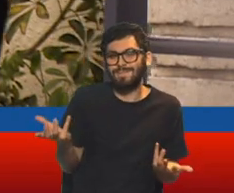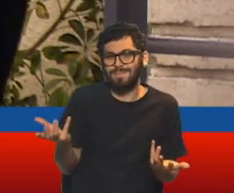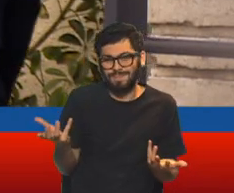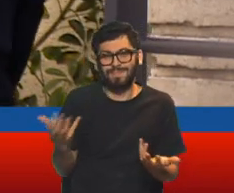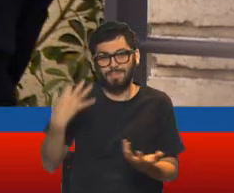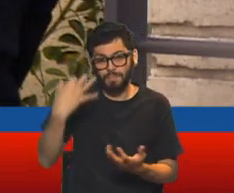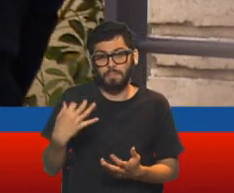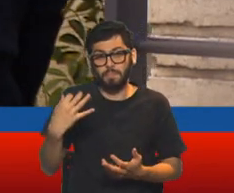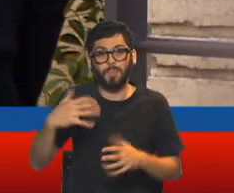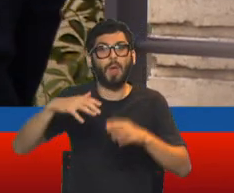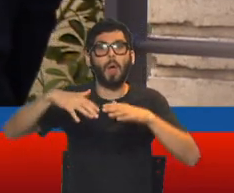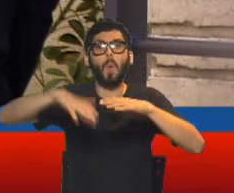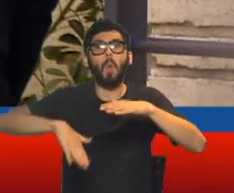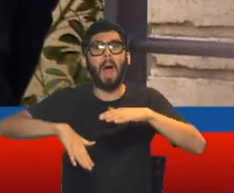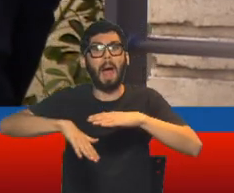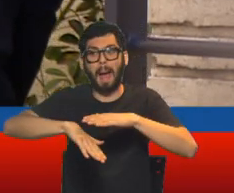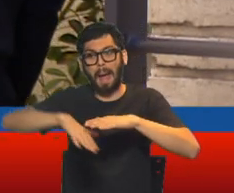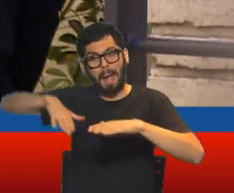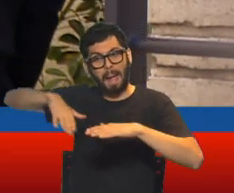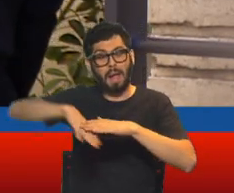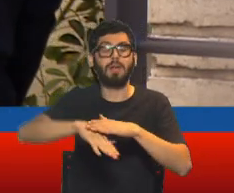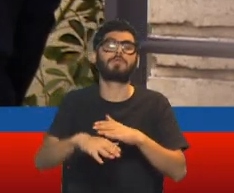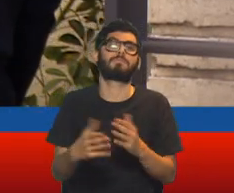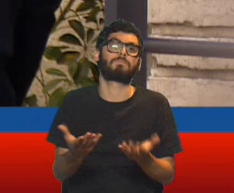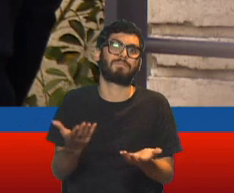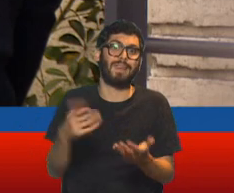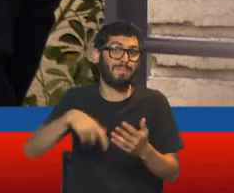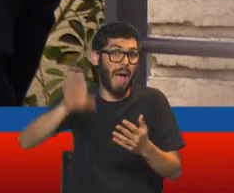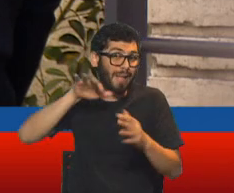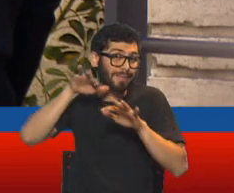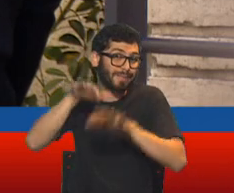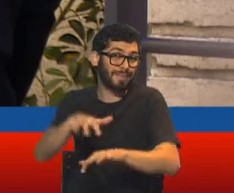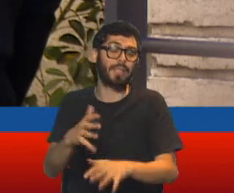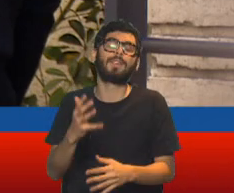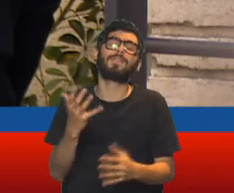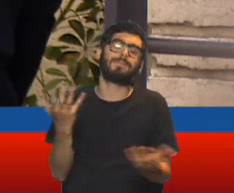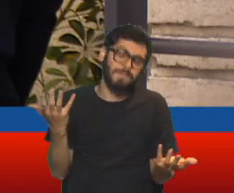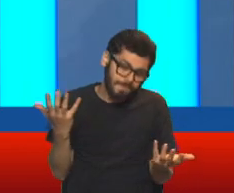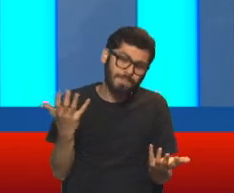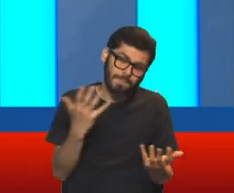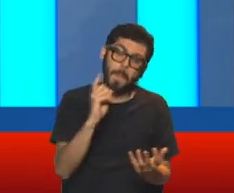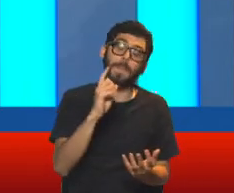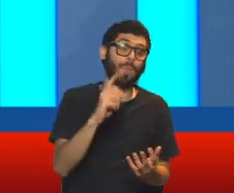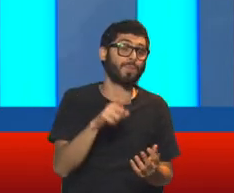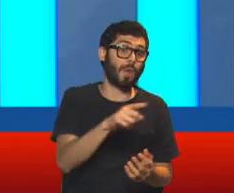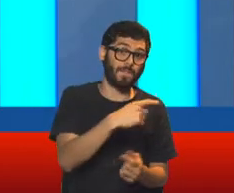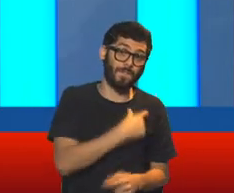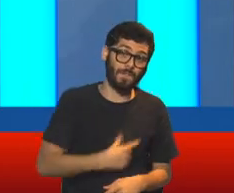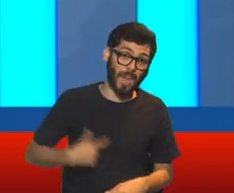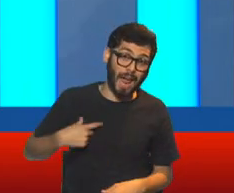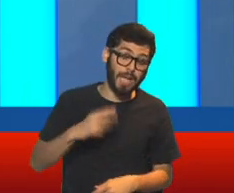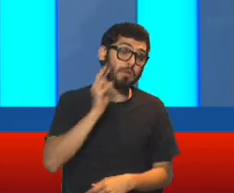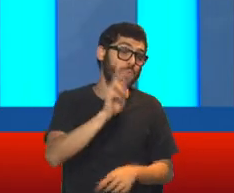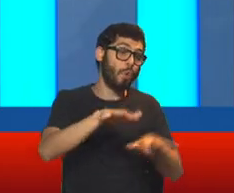baja especialmente. Sí. Bueno, pero creo que si uno ve lo que ocurrió en Vélez, en